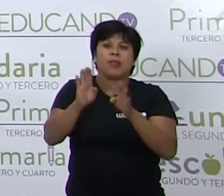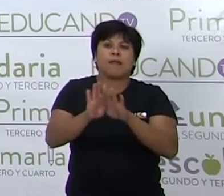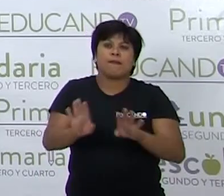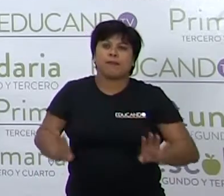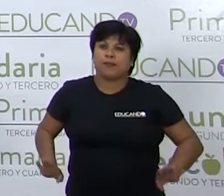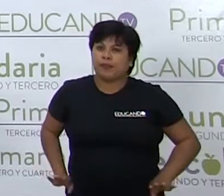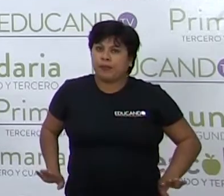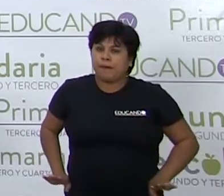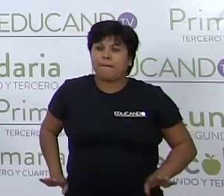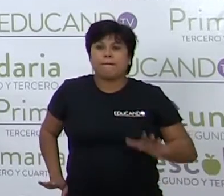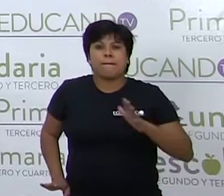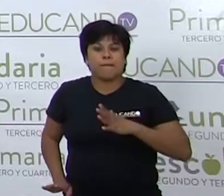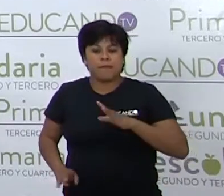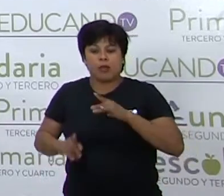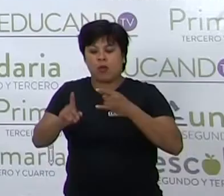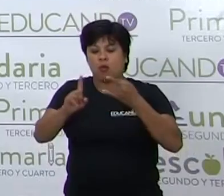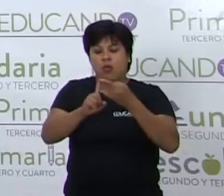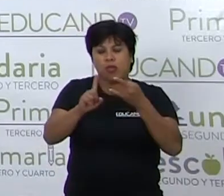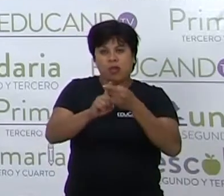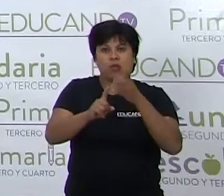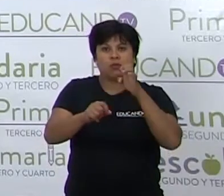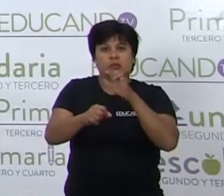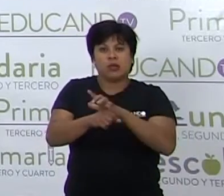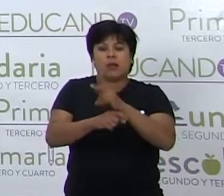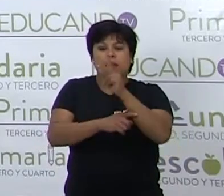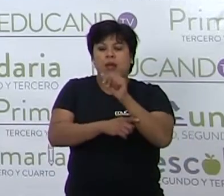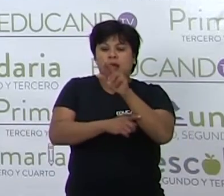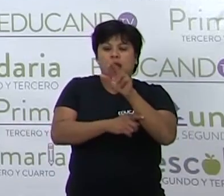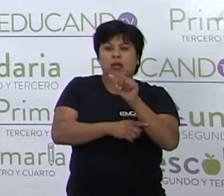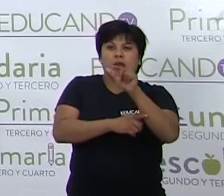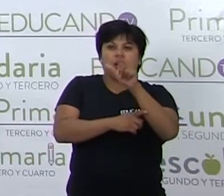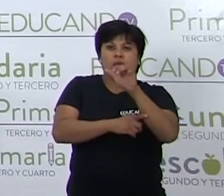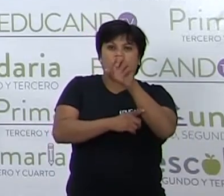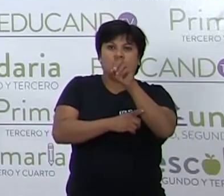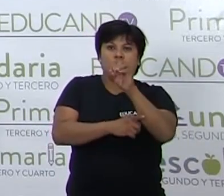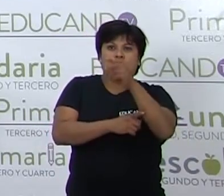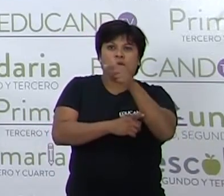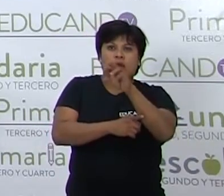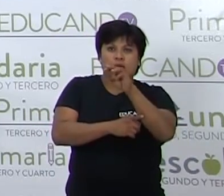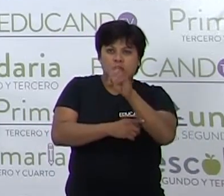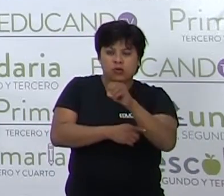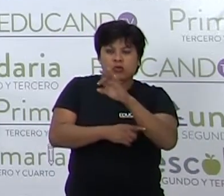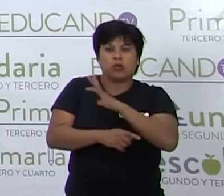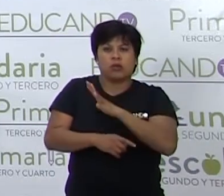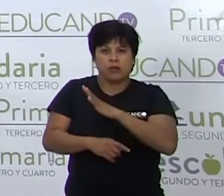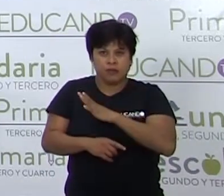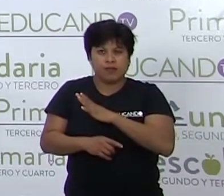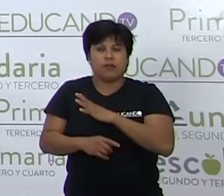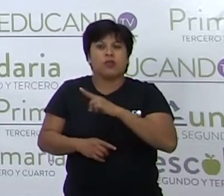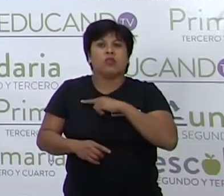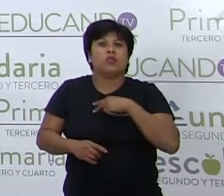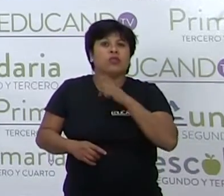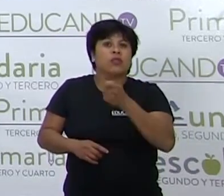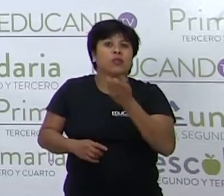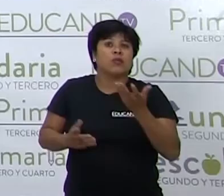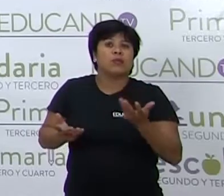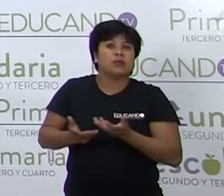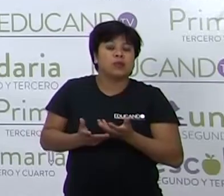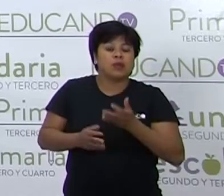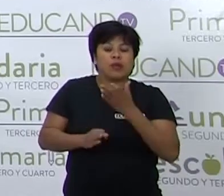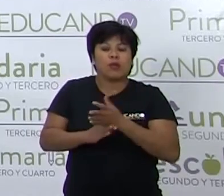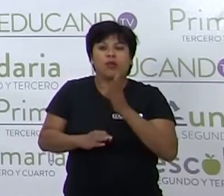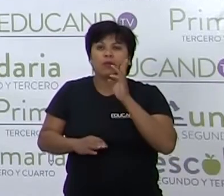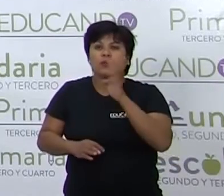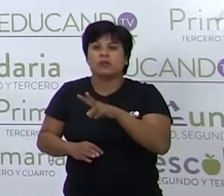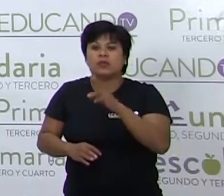que estamos abordando los cuadriláteros en específico los paralelo gramos y el rombo y él romboide que estamos viendo y que vamos a construir lo que vamos a ver hoy